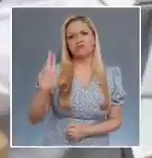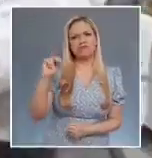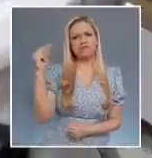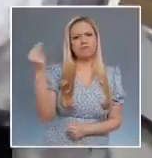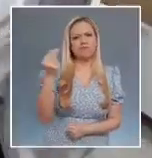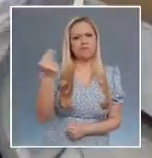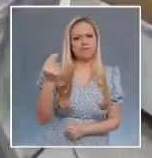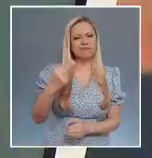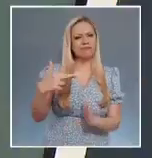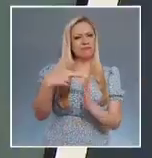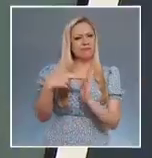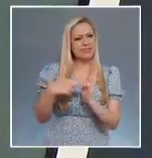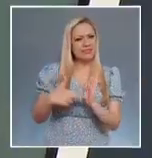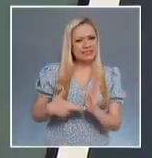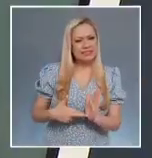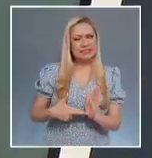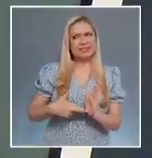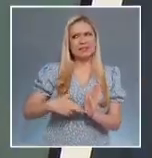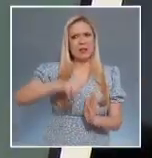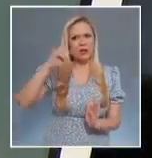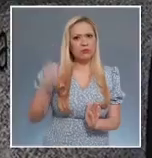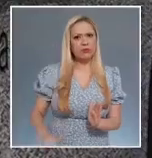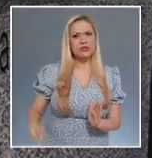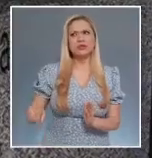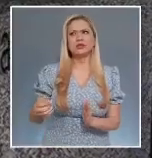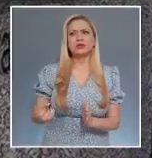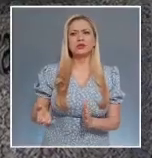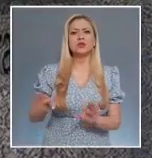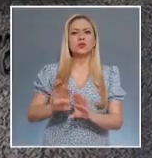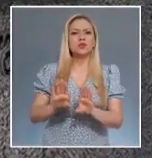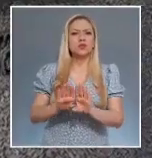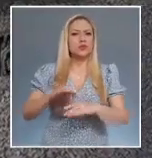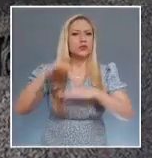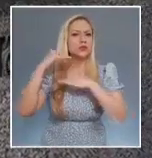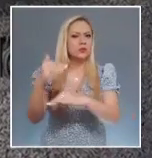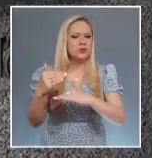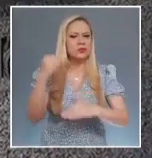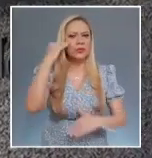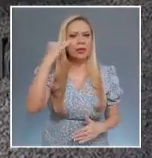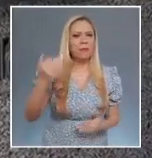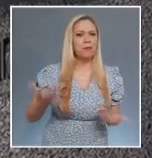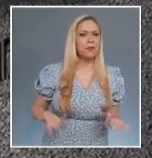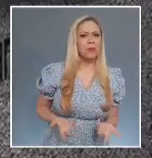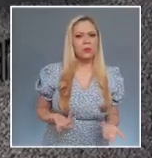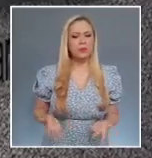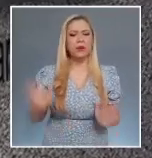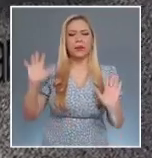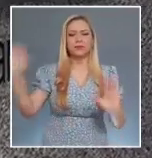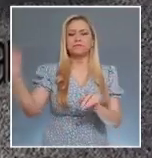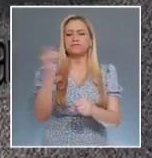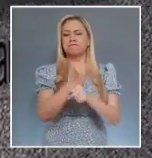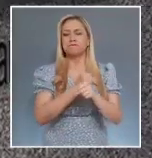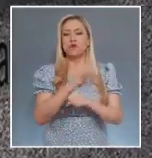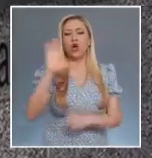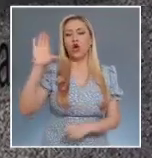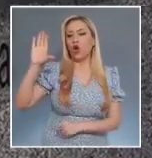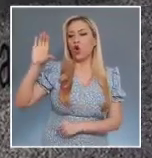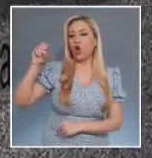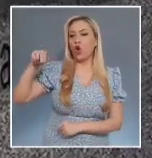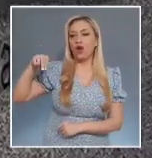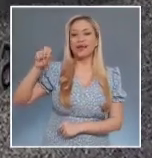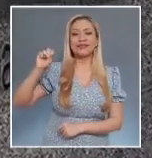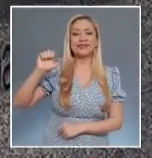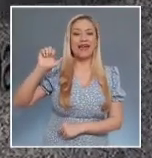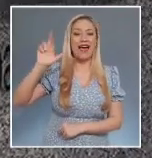reglamento para conocer dicho plazo este asunto derivó de una inspección realizada por la Consar a una sociedad de inversión de